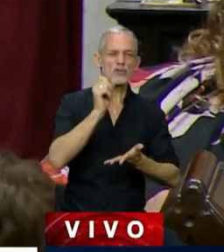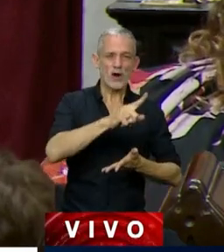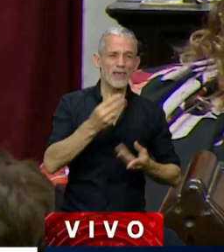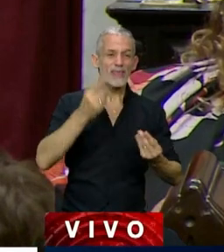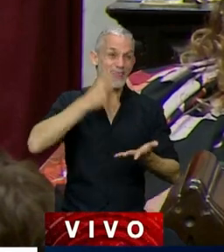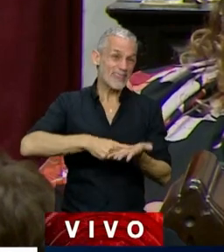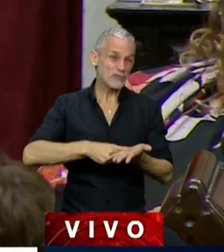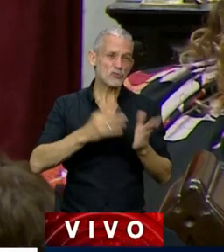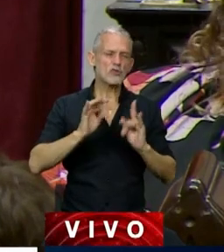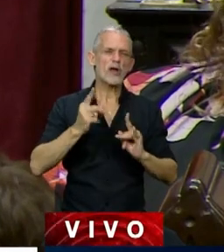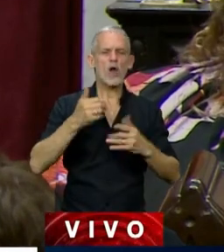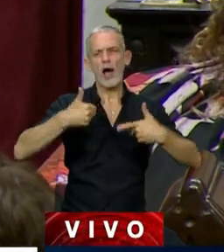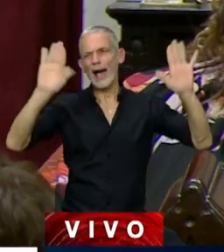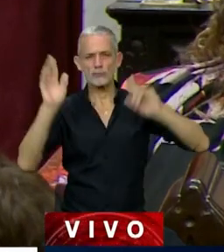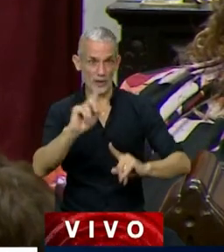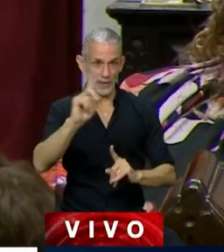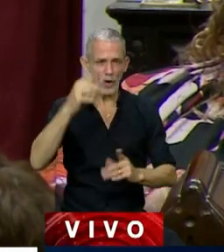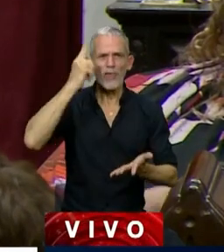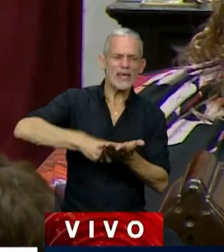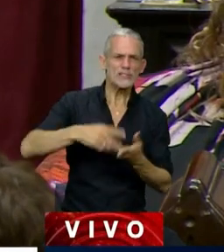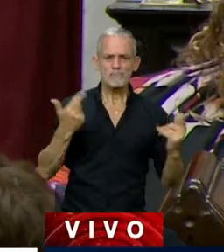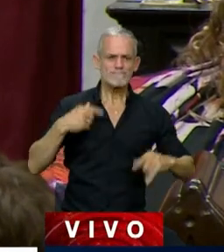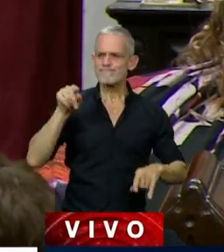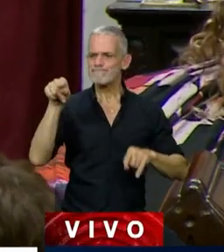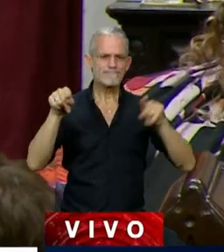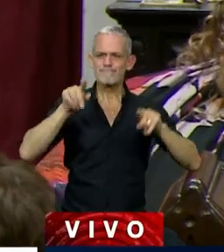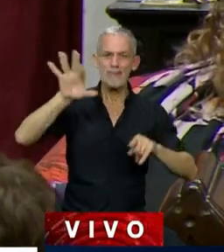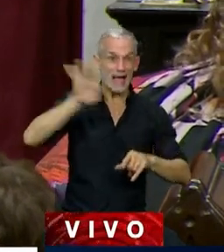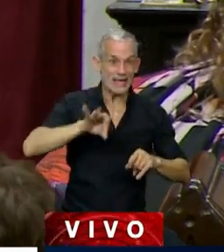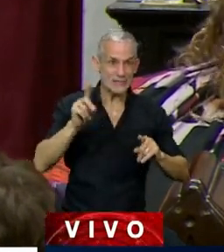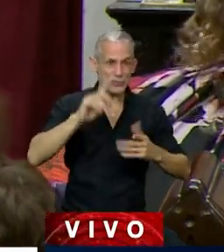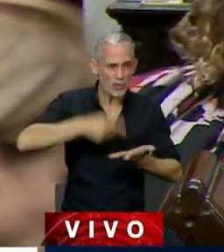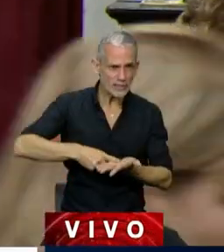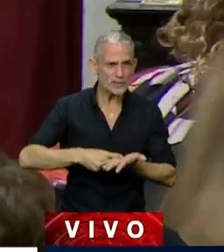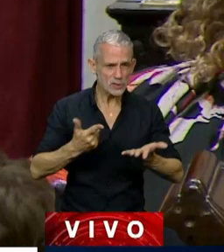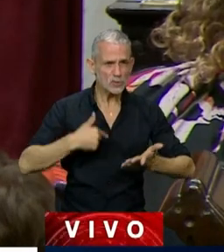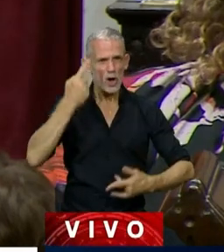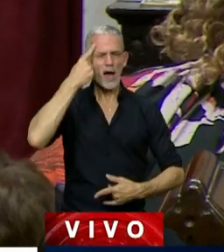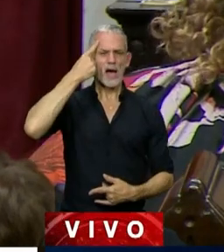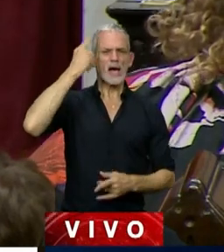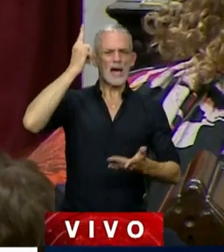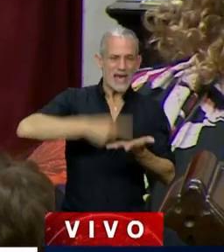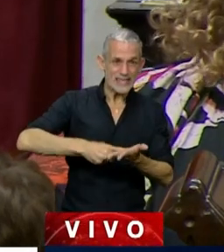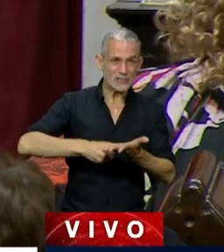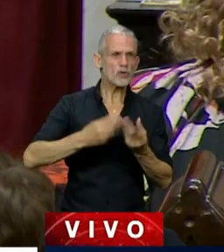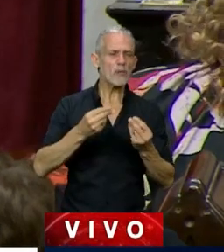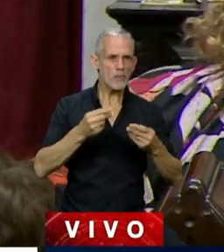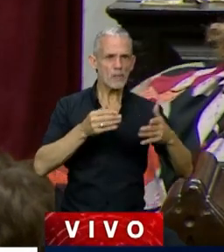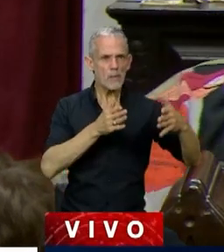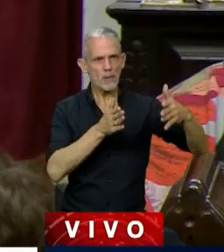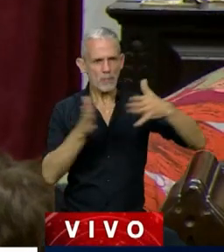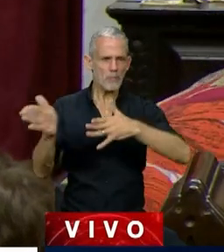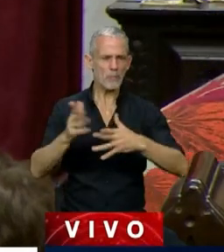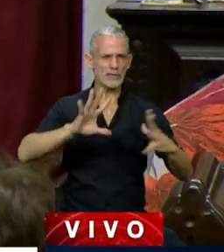de decisiones, no de azar, no de cosas que sucedieron porque sí, de decisiones que se tomaron y que están llevando a